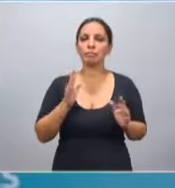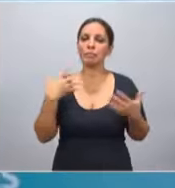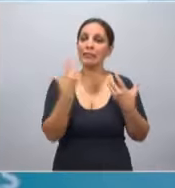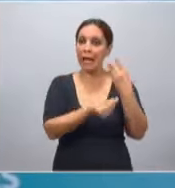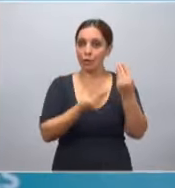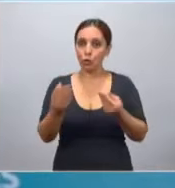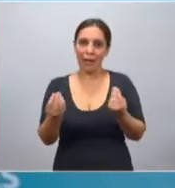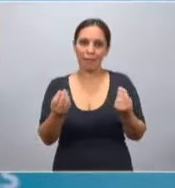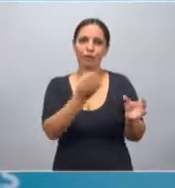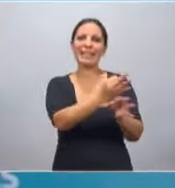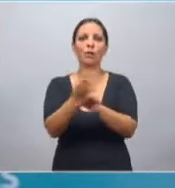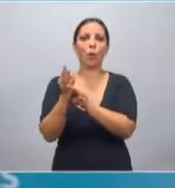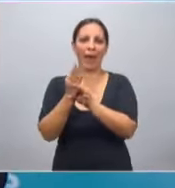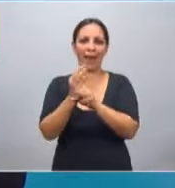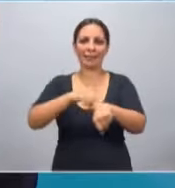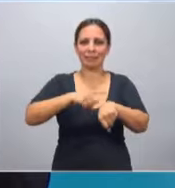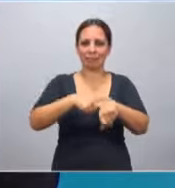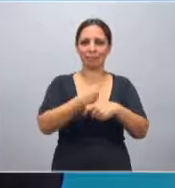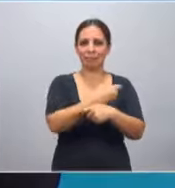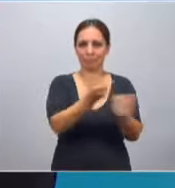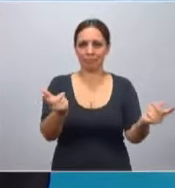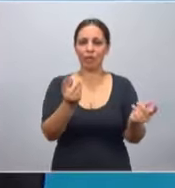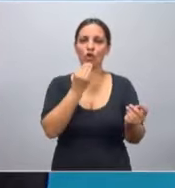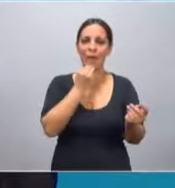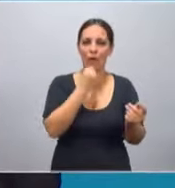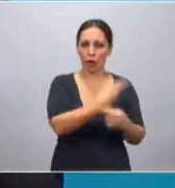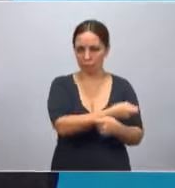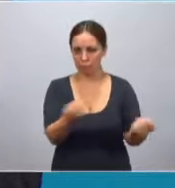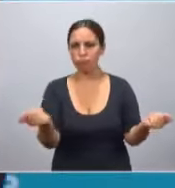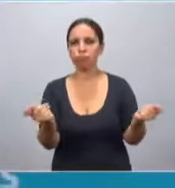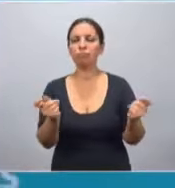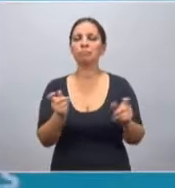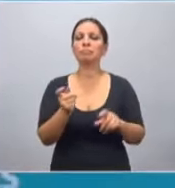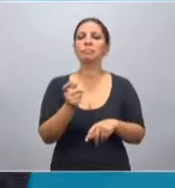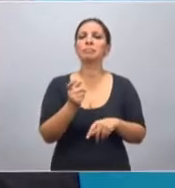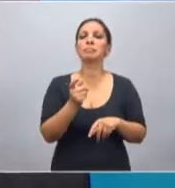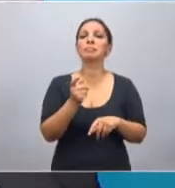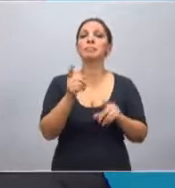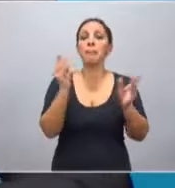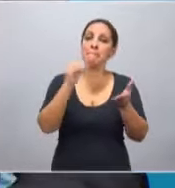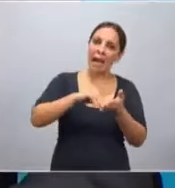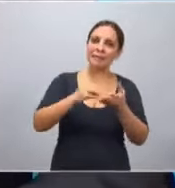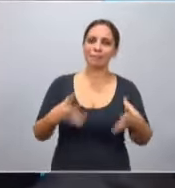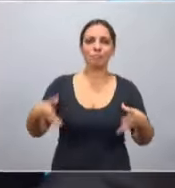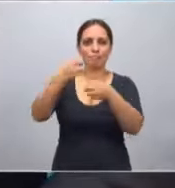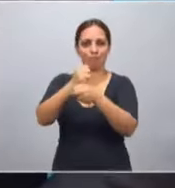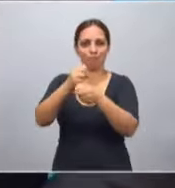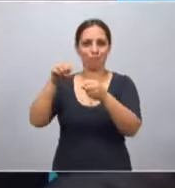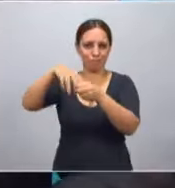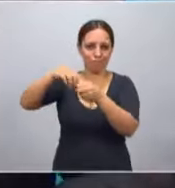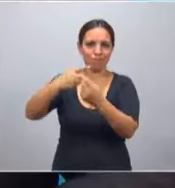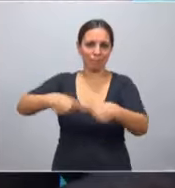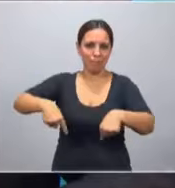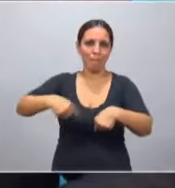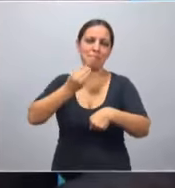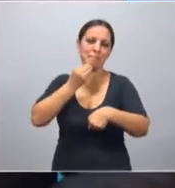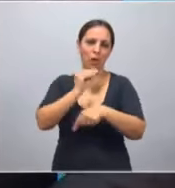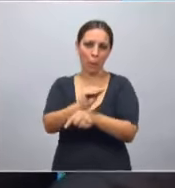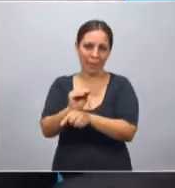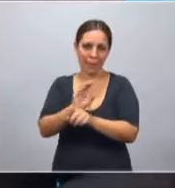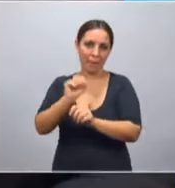comedores escolares entre la comida en el comedor escolar y el módulo alimentario e